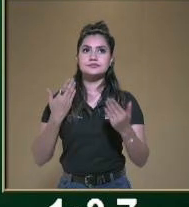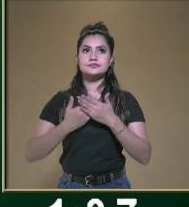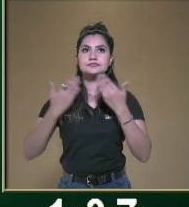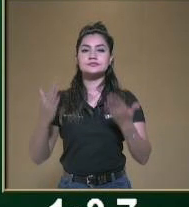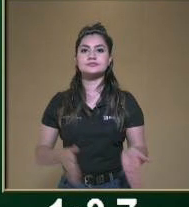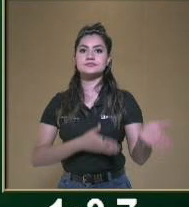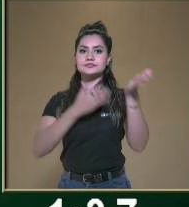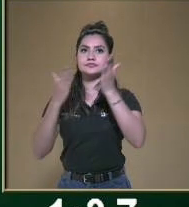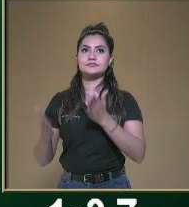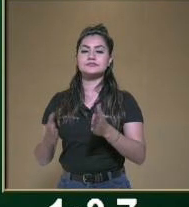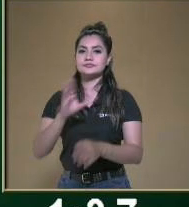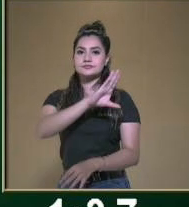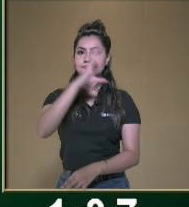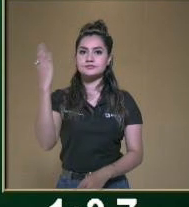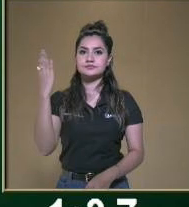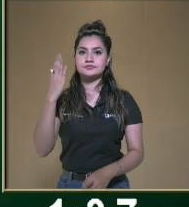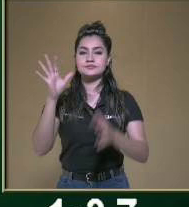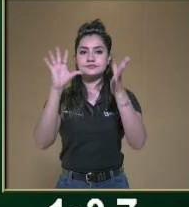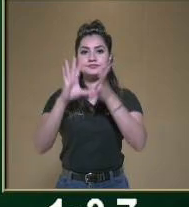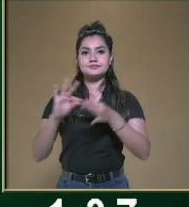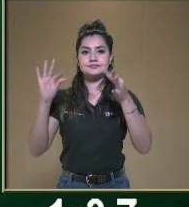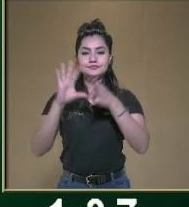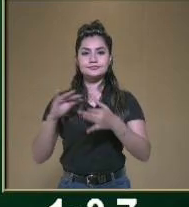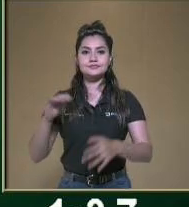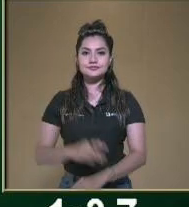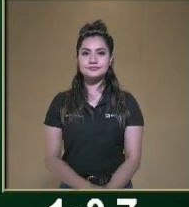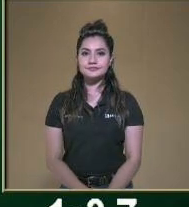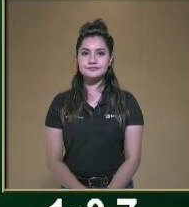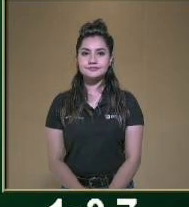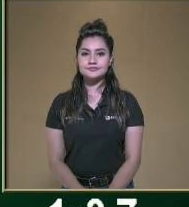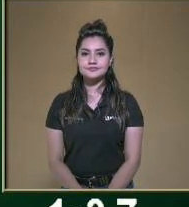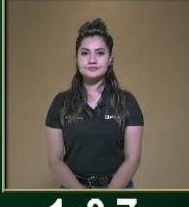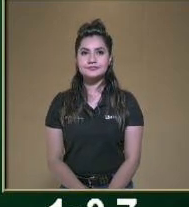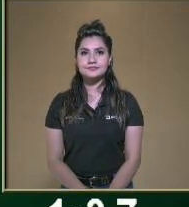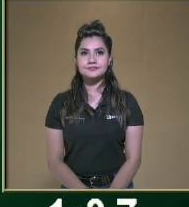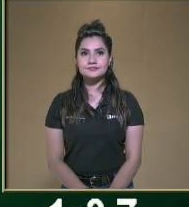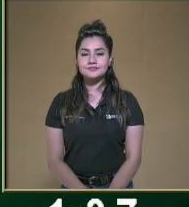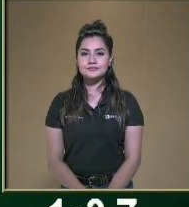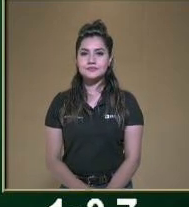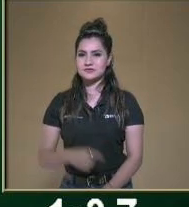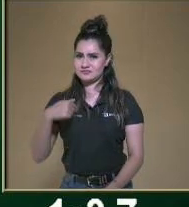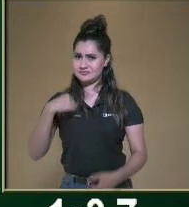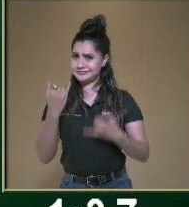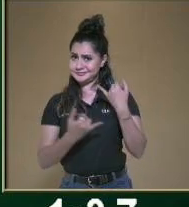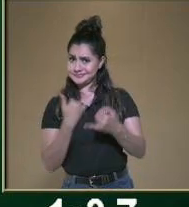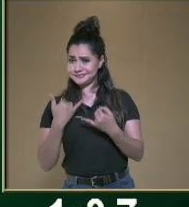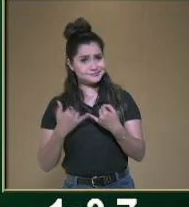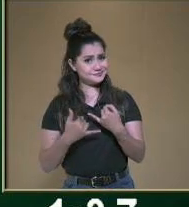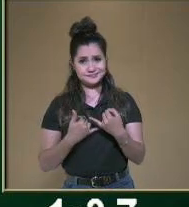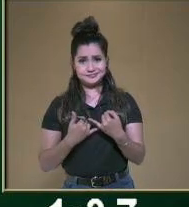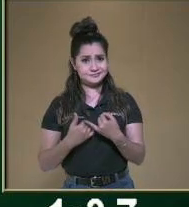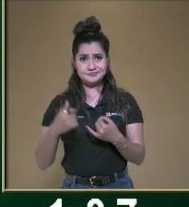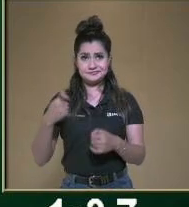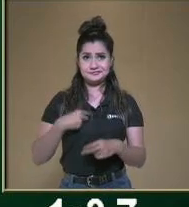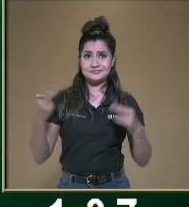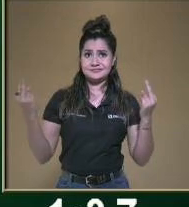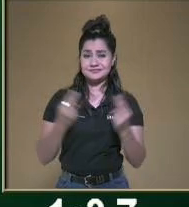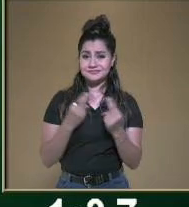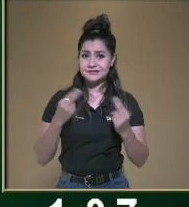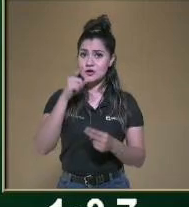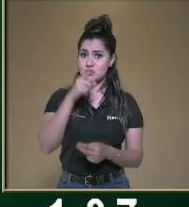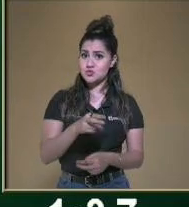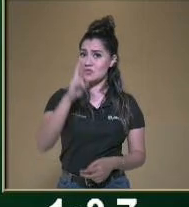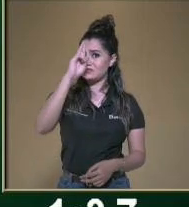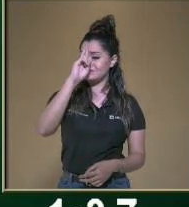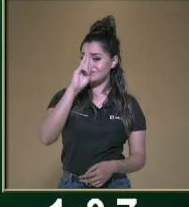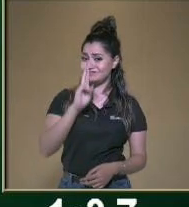a esta imagen que les quiero comentar, en la que, bueno, no soy un juguete. Debes ser totalmente responsable